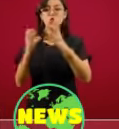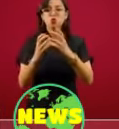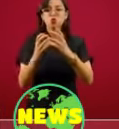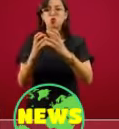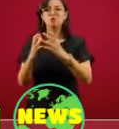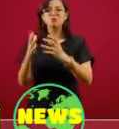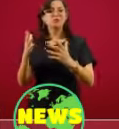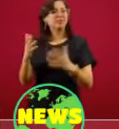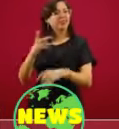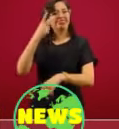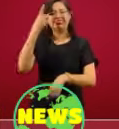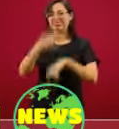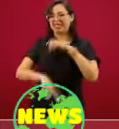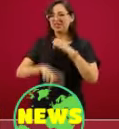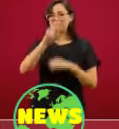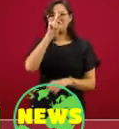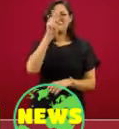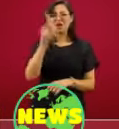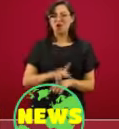el modelo neoliberal,